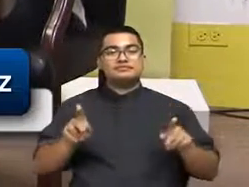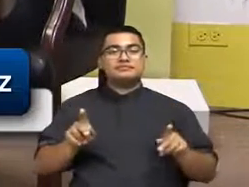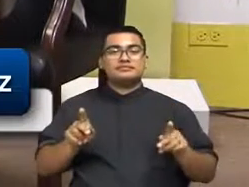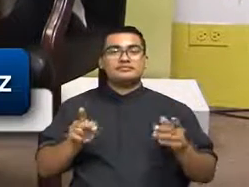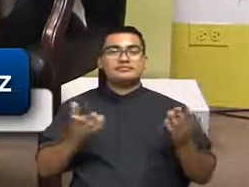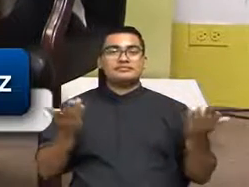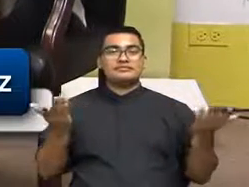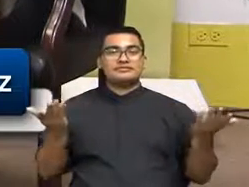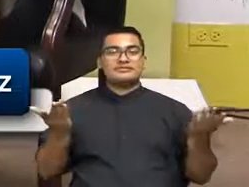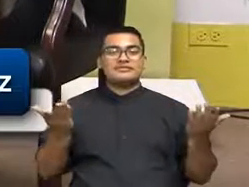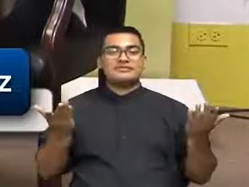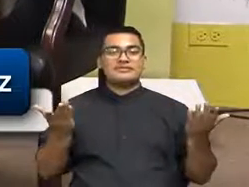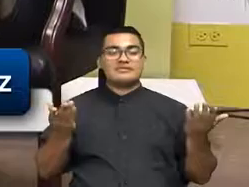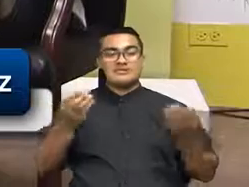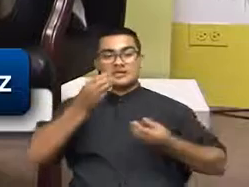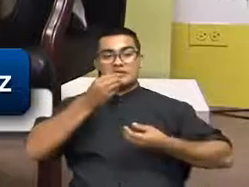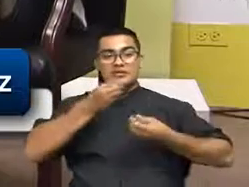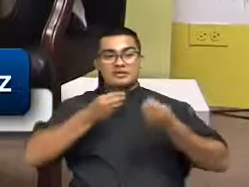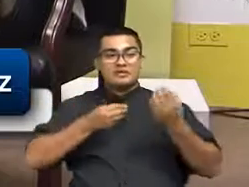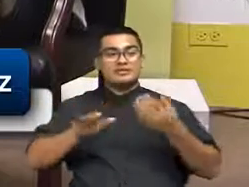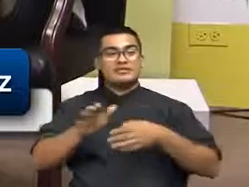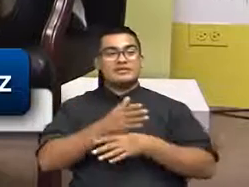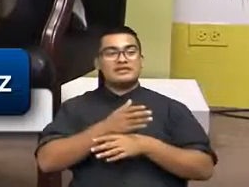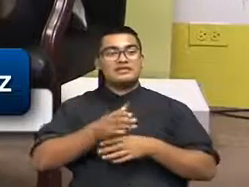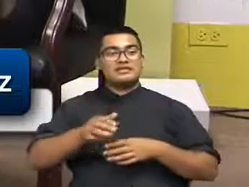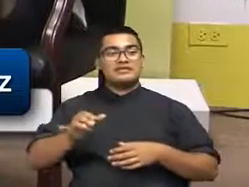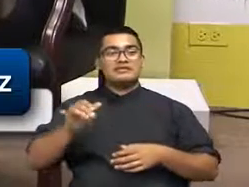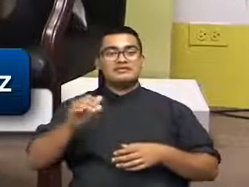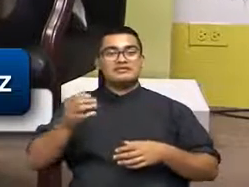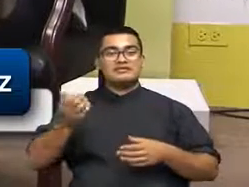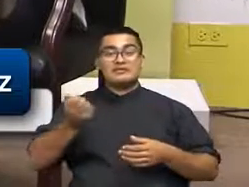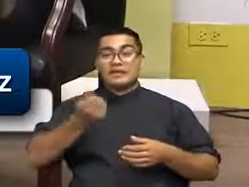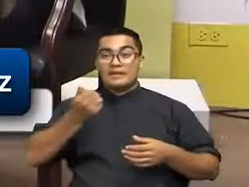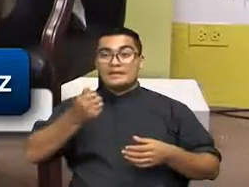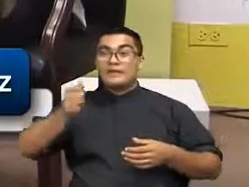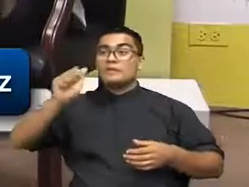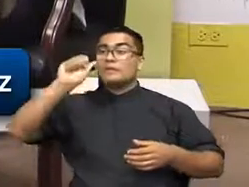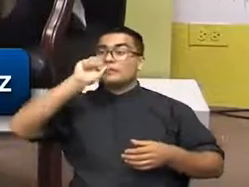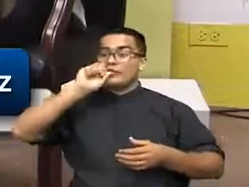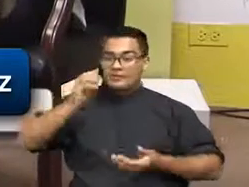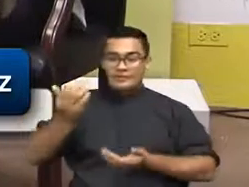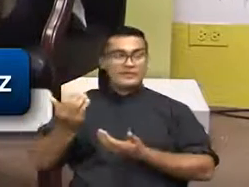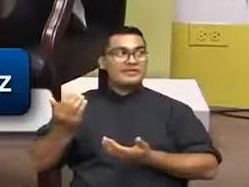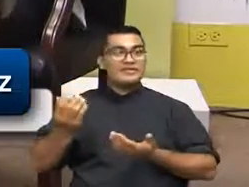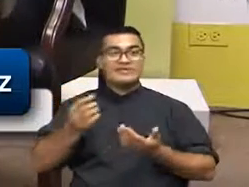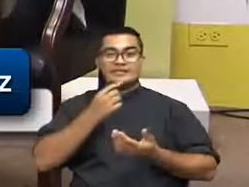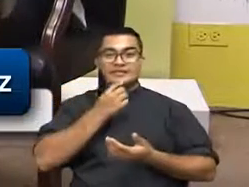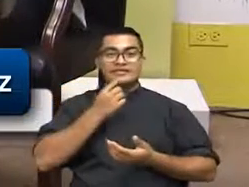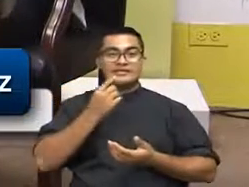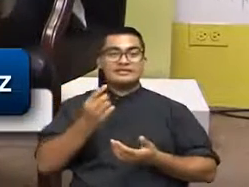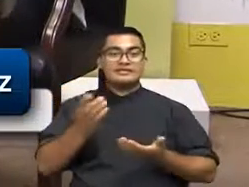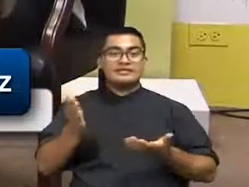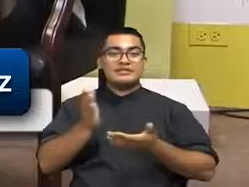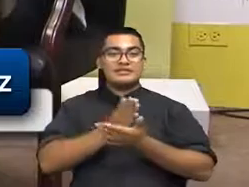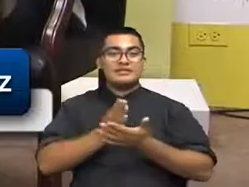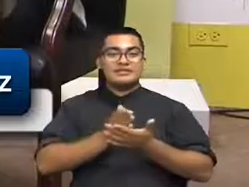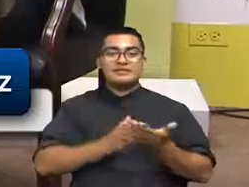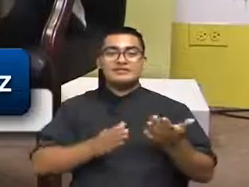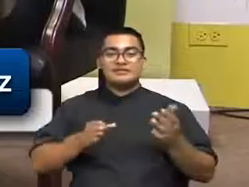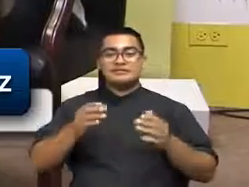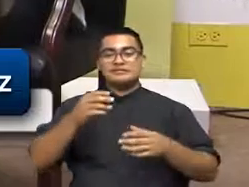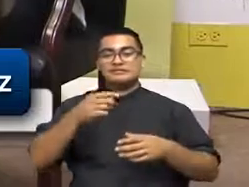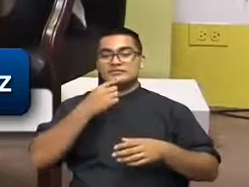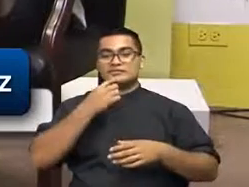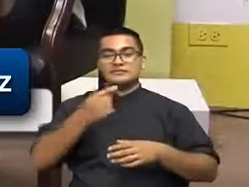alimentación con fórmulas, etcétera. Esas traen hierro que es un poco de mayor complejidad para la